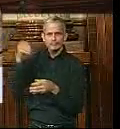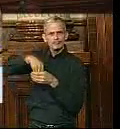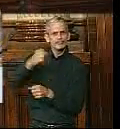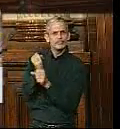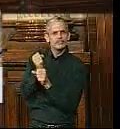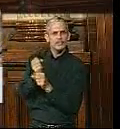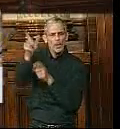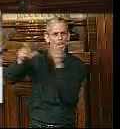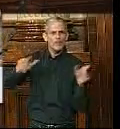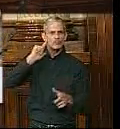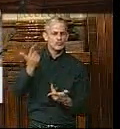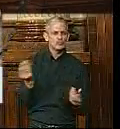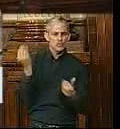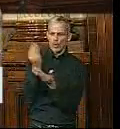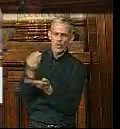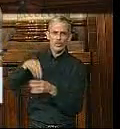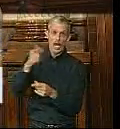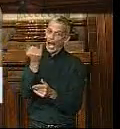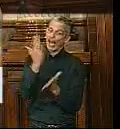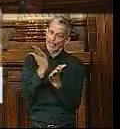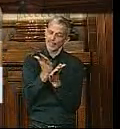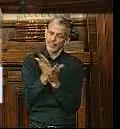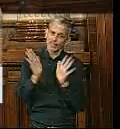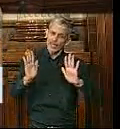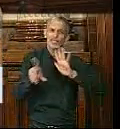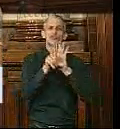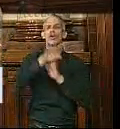incorporación en el sector privado. Sé que hay derechos, sé que el